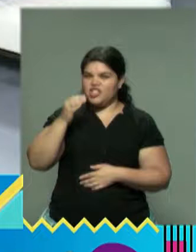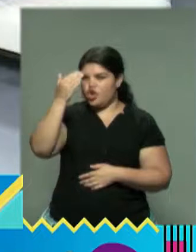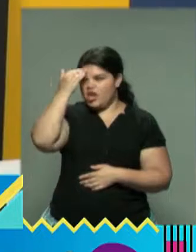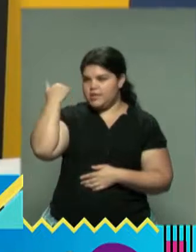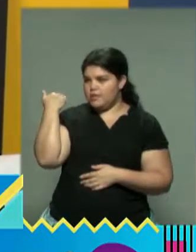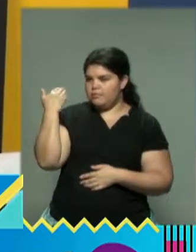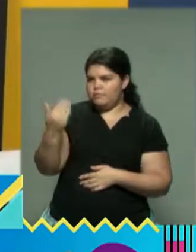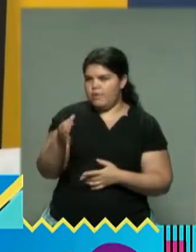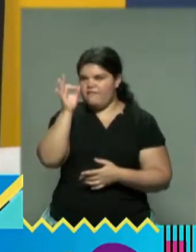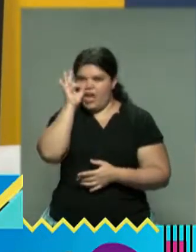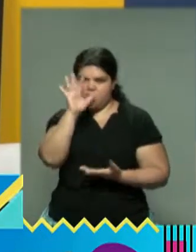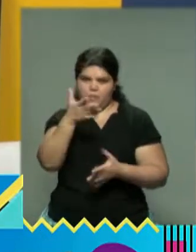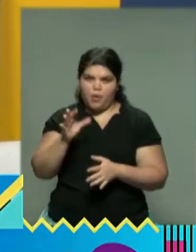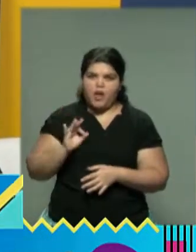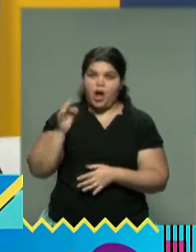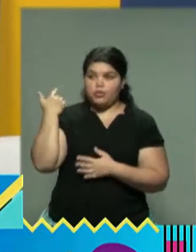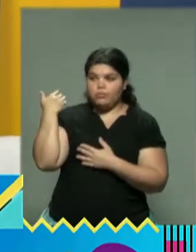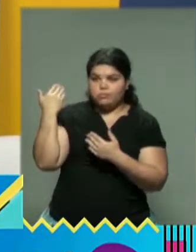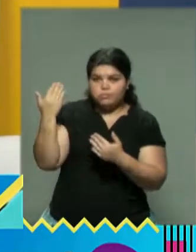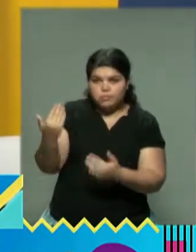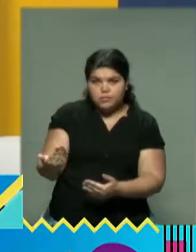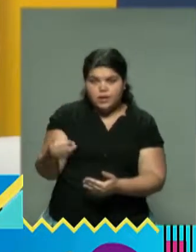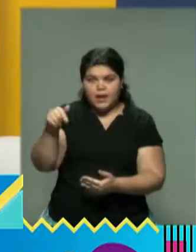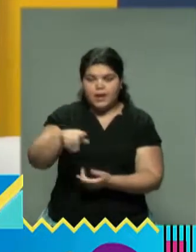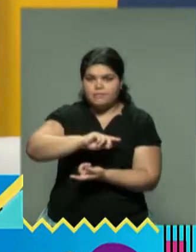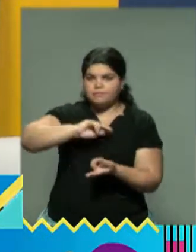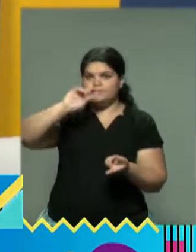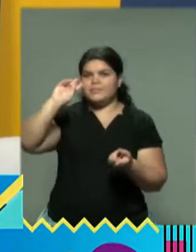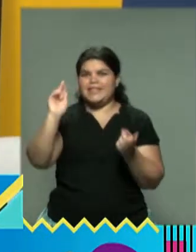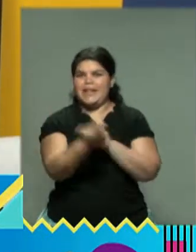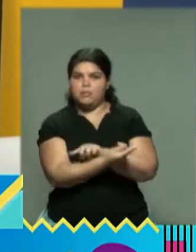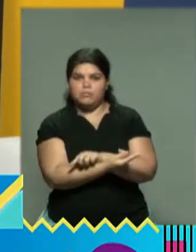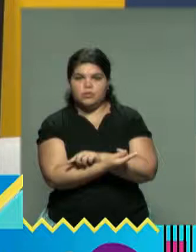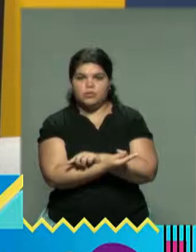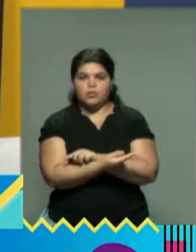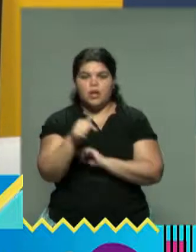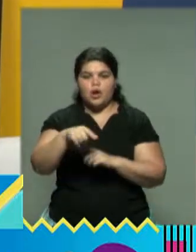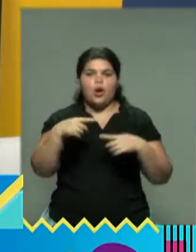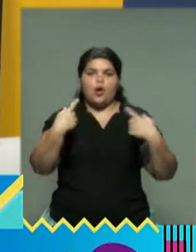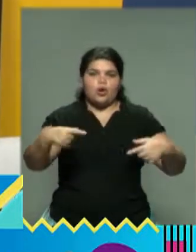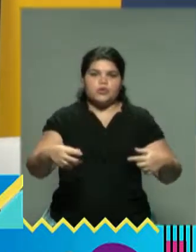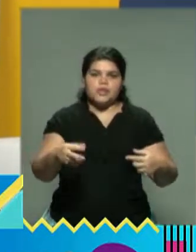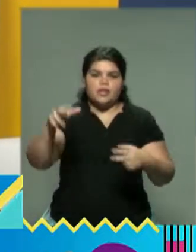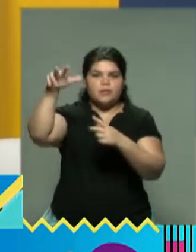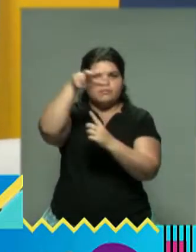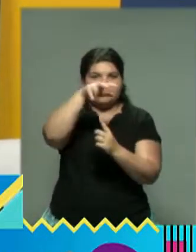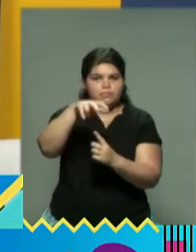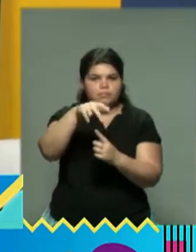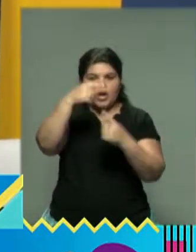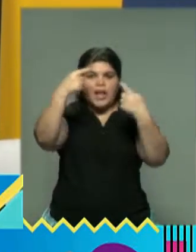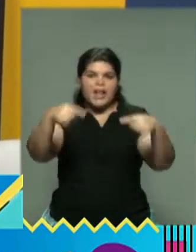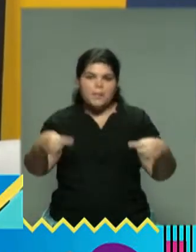años, a 20, ha habido un cambio abismal, o sea, tanto en el material de vuelo como en los equipos que usamos para